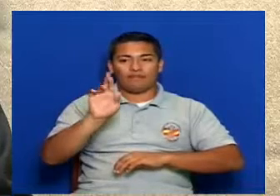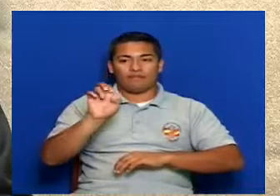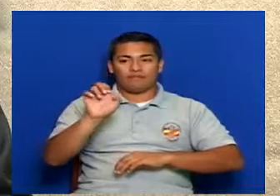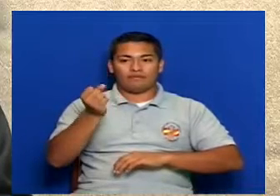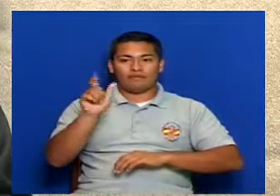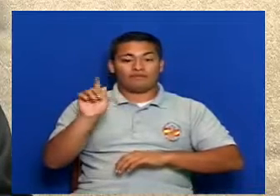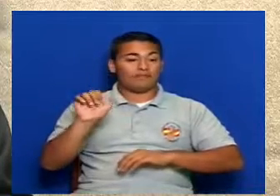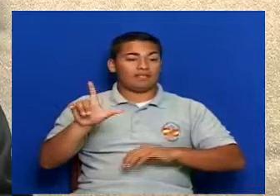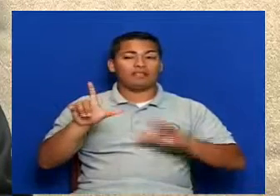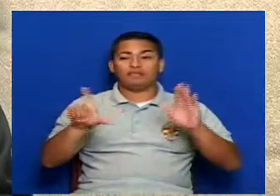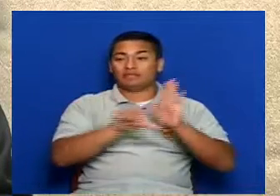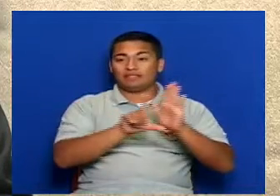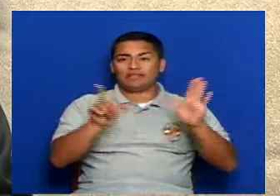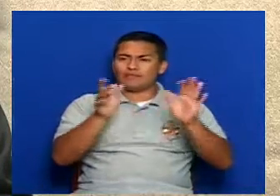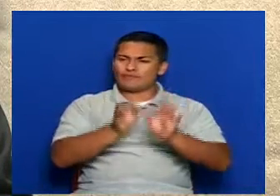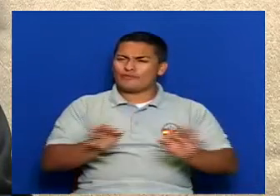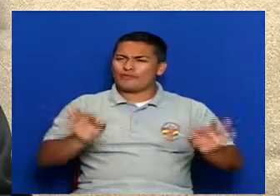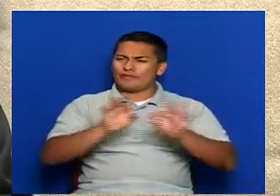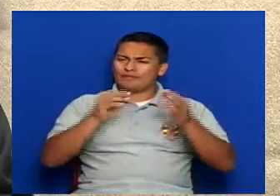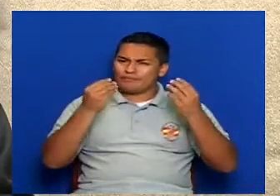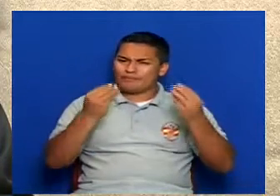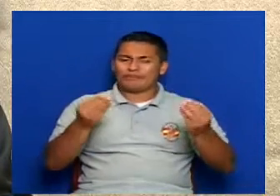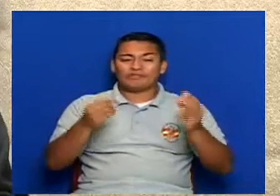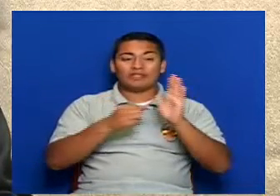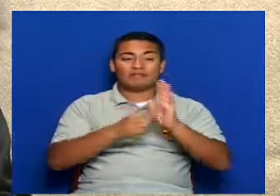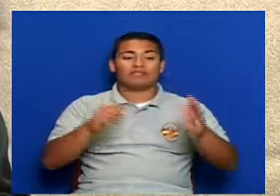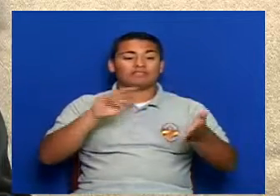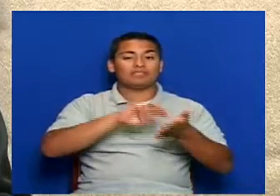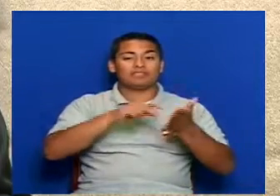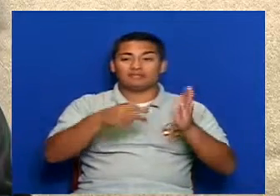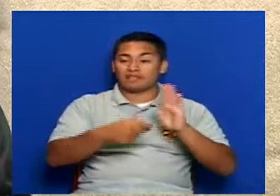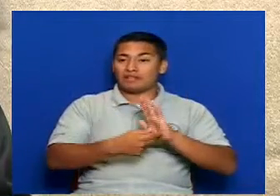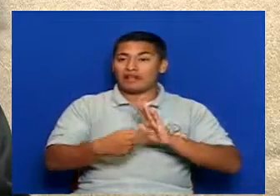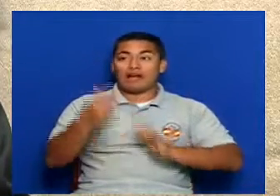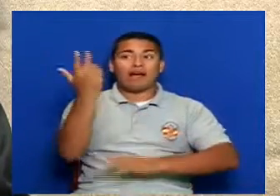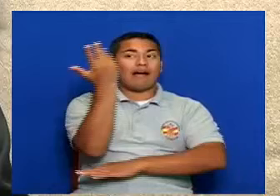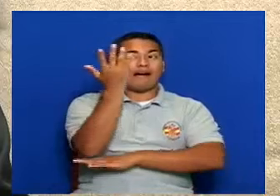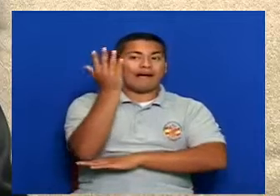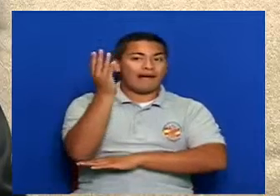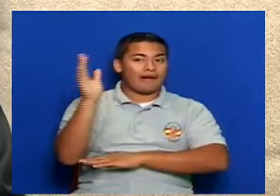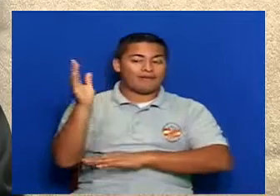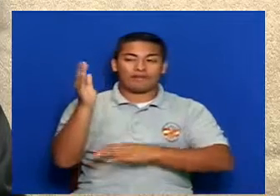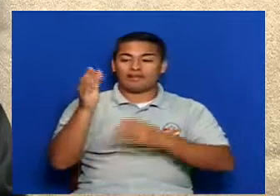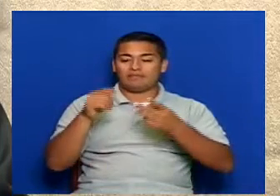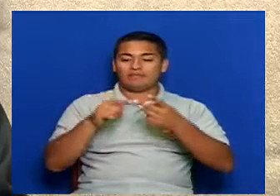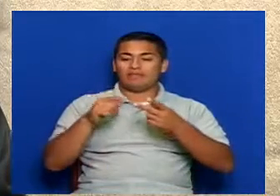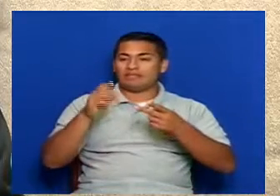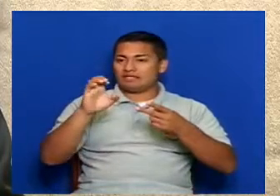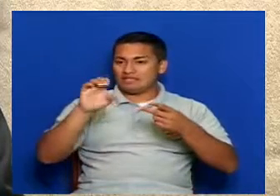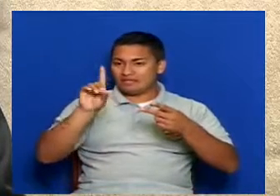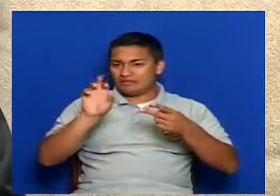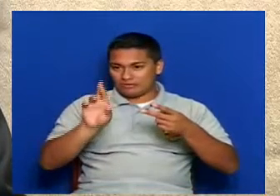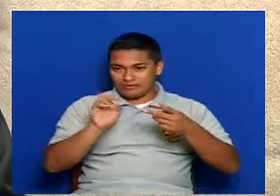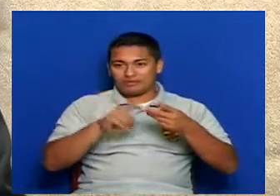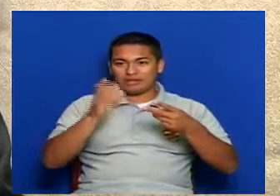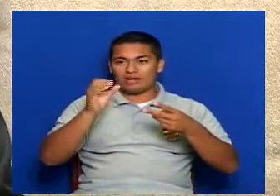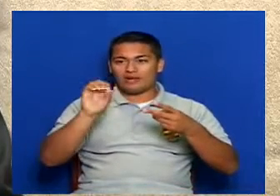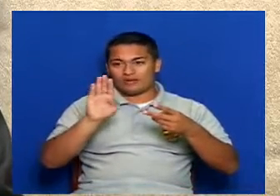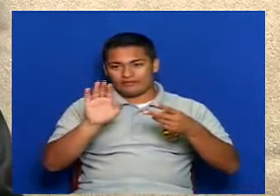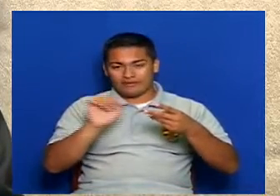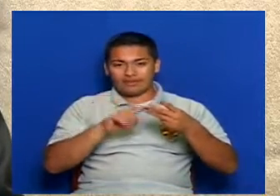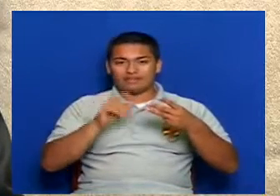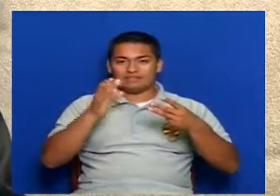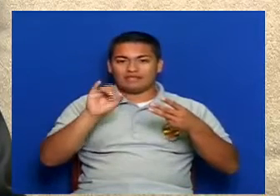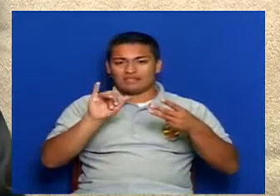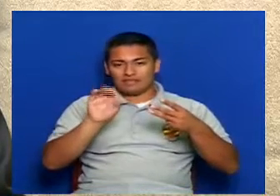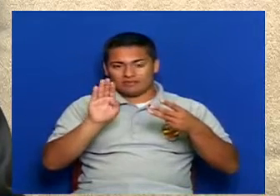muy importante que tiene bajo la protección de veda y el cedro la caoba el pino el